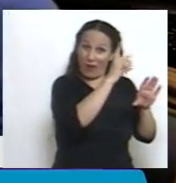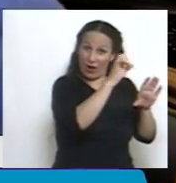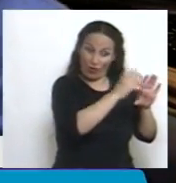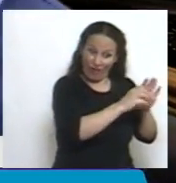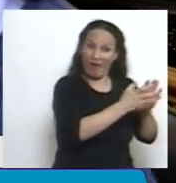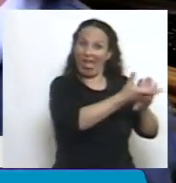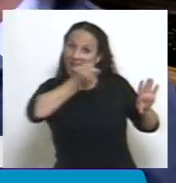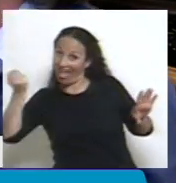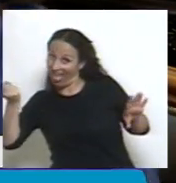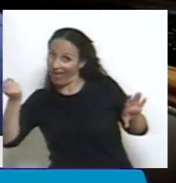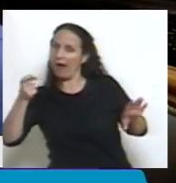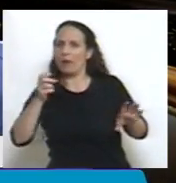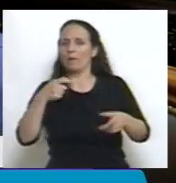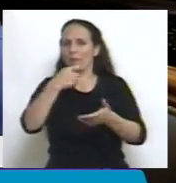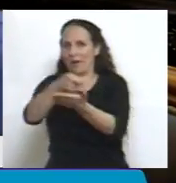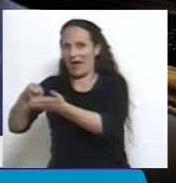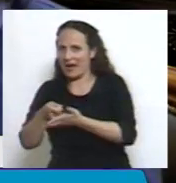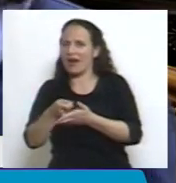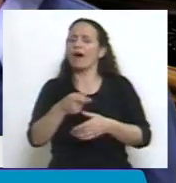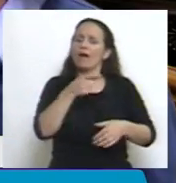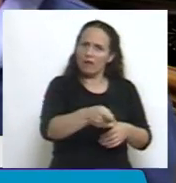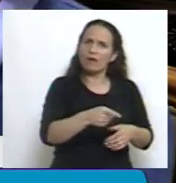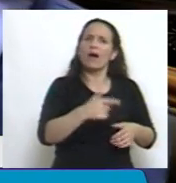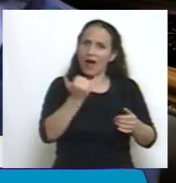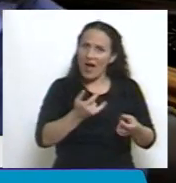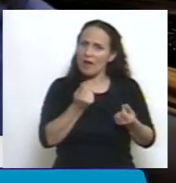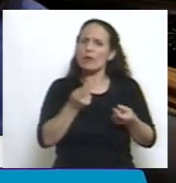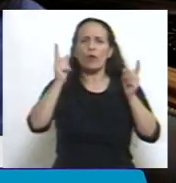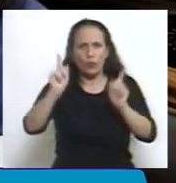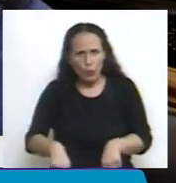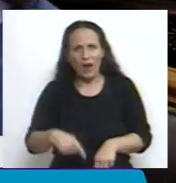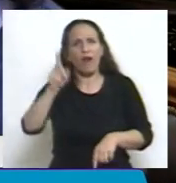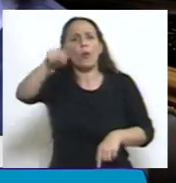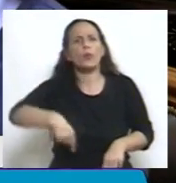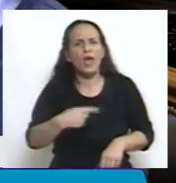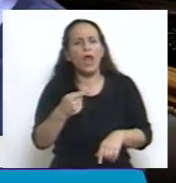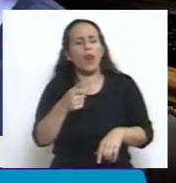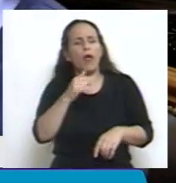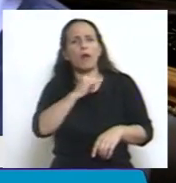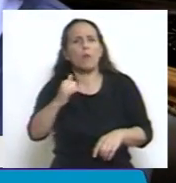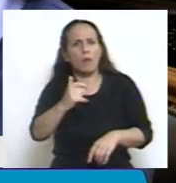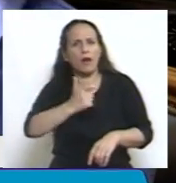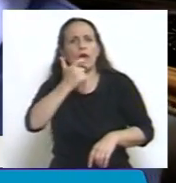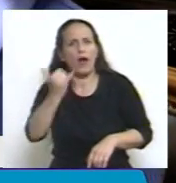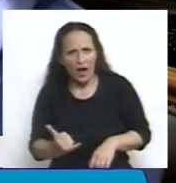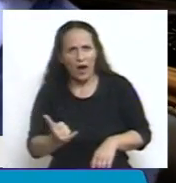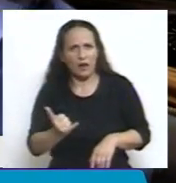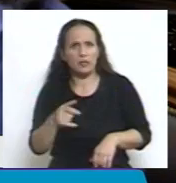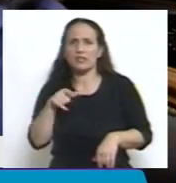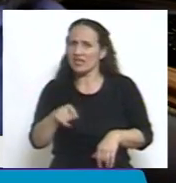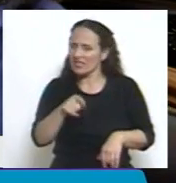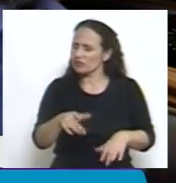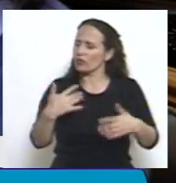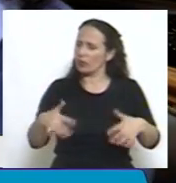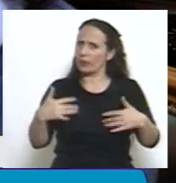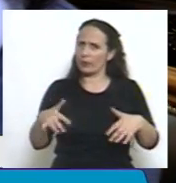emite dinero, a pesar de tener más recursos volvemos a terminar con déficit. Y este es el Estado más grande de toda la